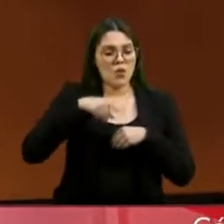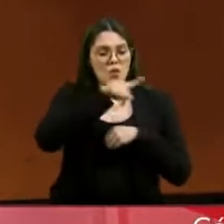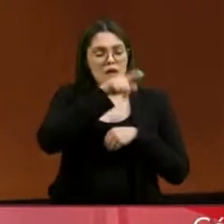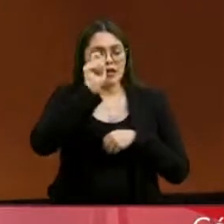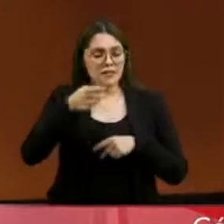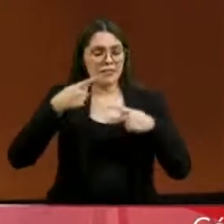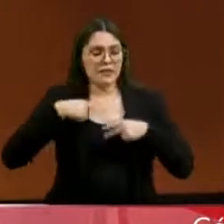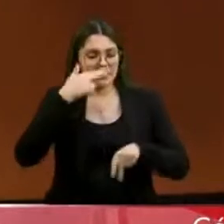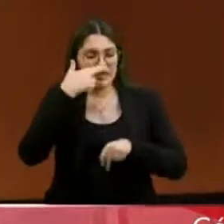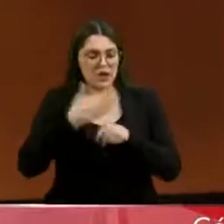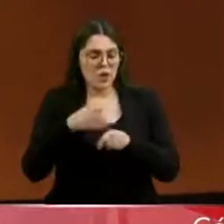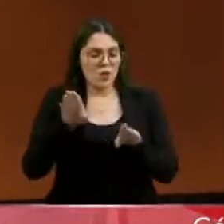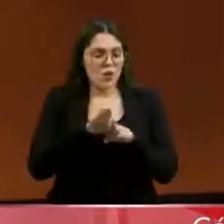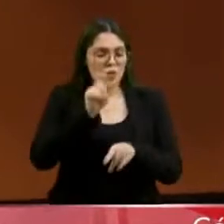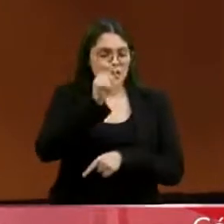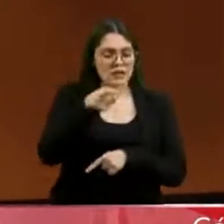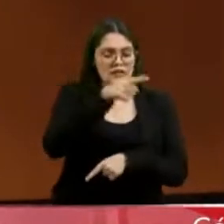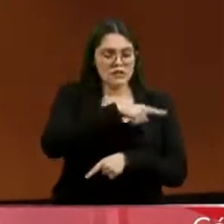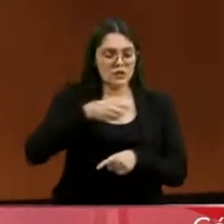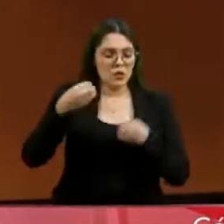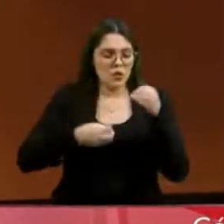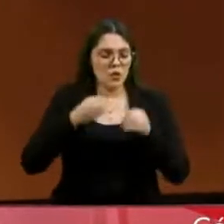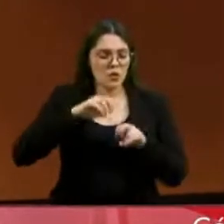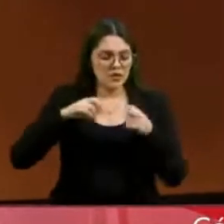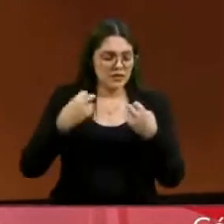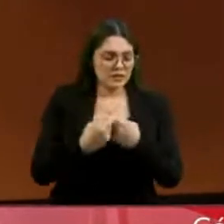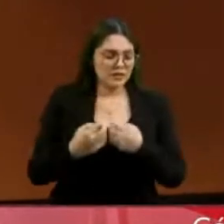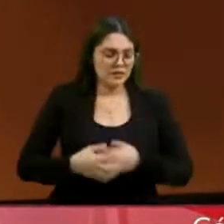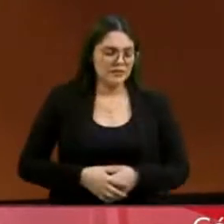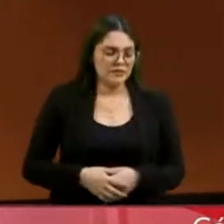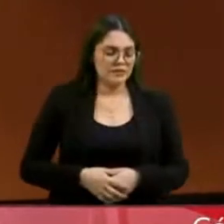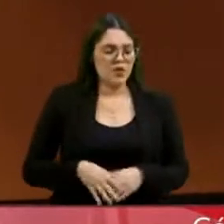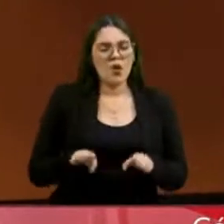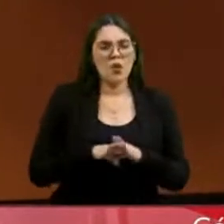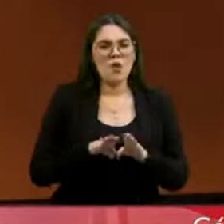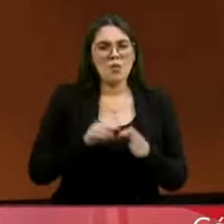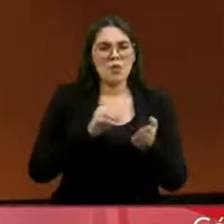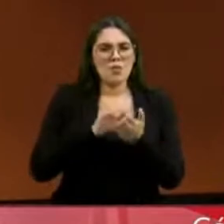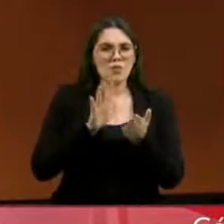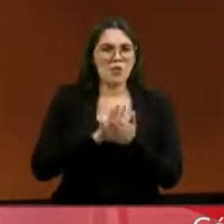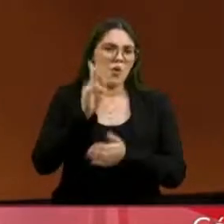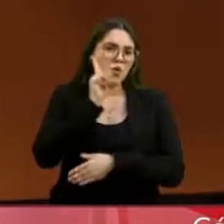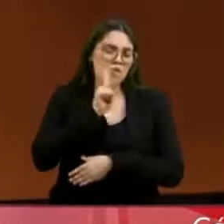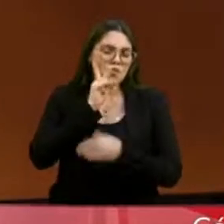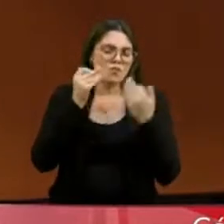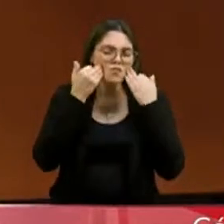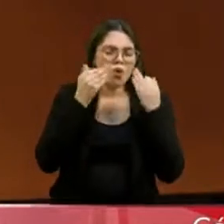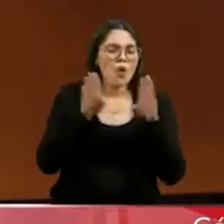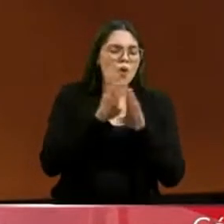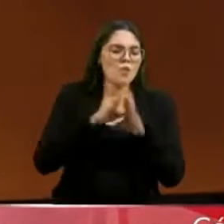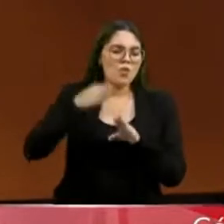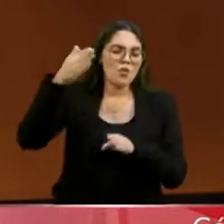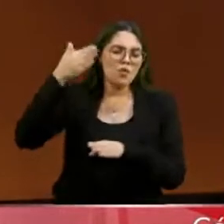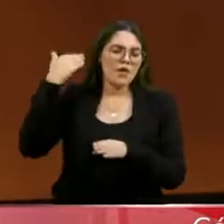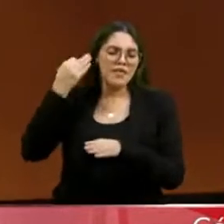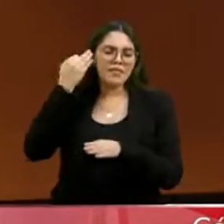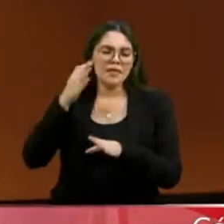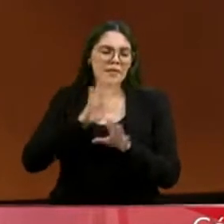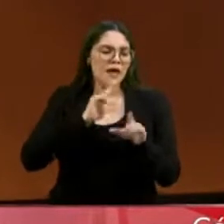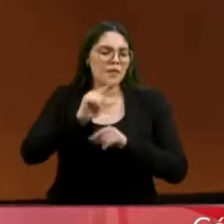personas juzgadoras. Solo para el anecdotario, pondré un ejemplo de cómo han cambiado los